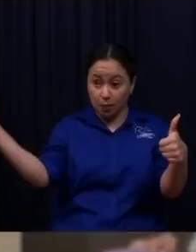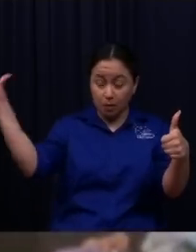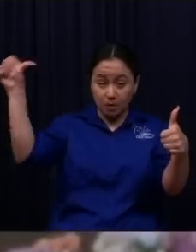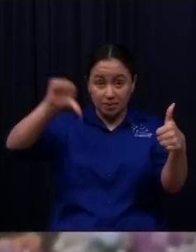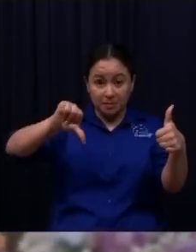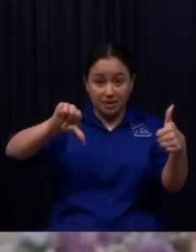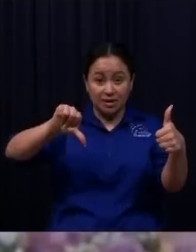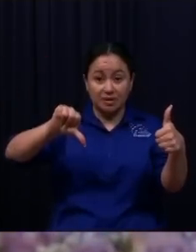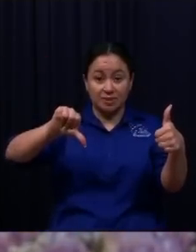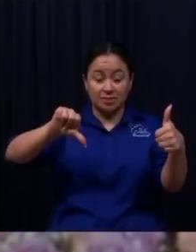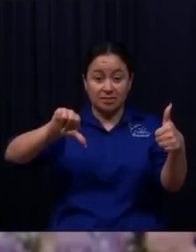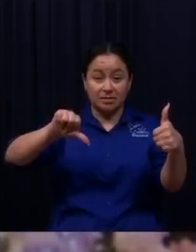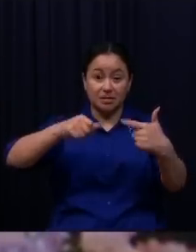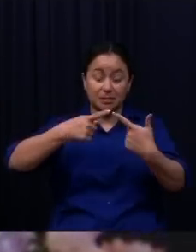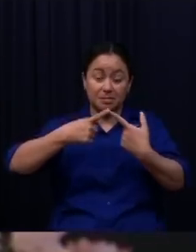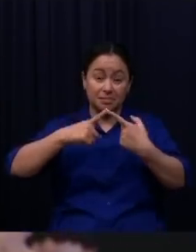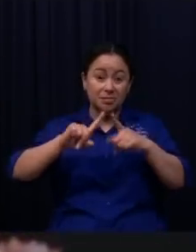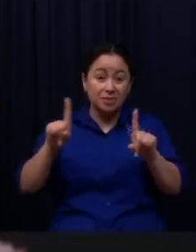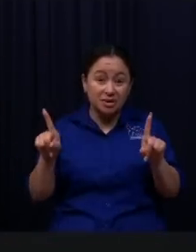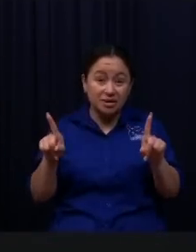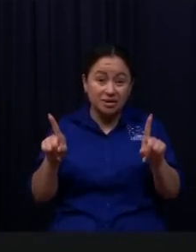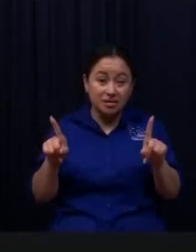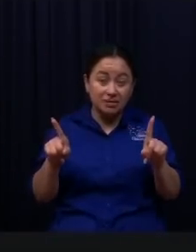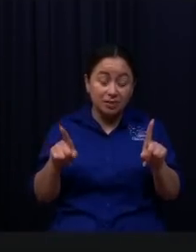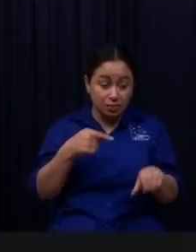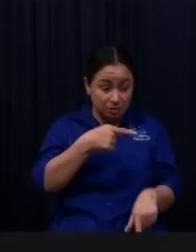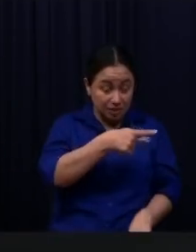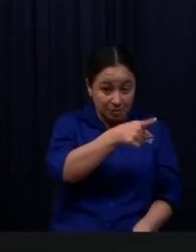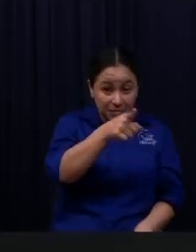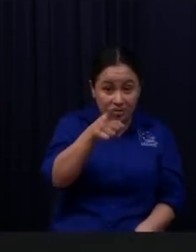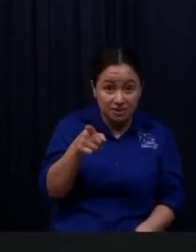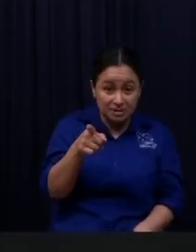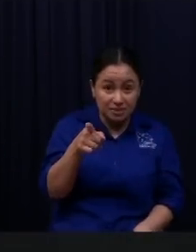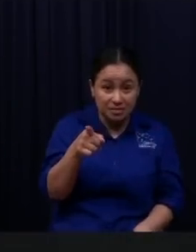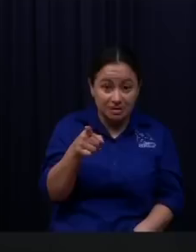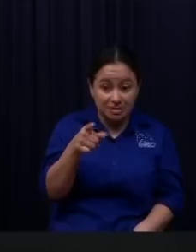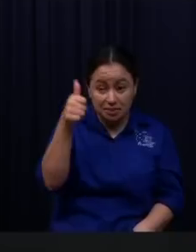lo que es malo para ti puede ser que para otro no lo sea.